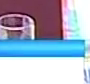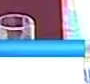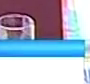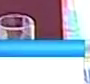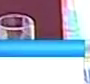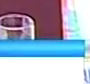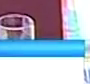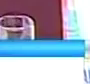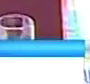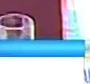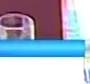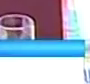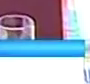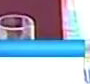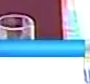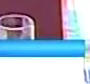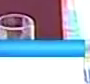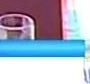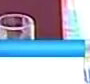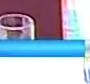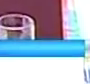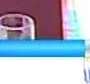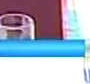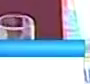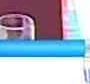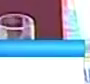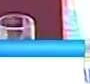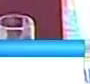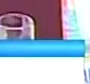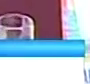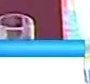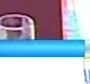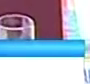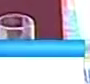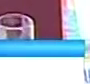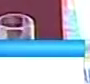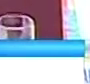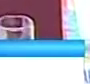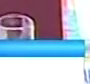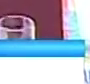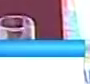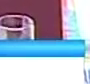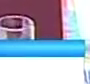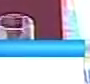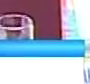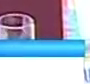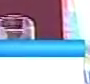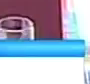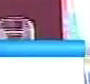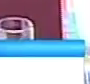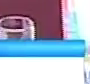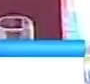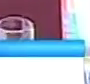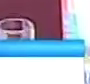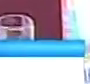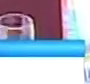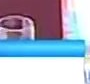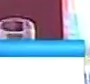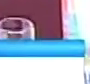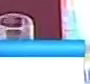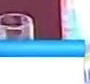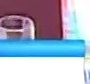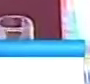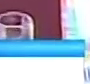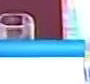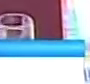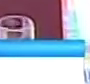permanente simultáneamente somos casi los mismos. Y en la comisión de levantamiento solamente algunos. Así que, siendo que